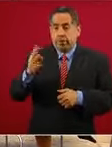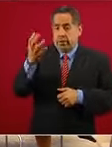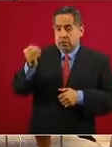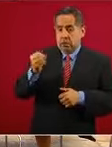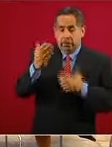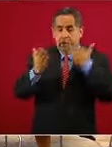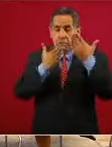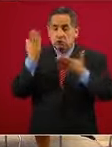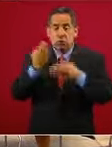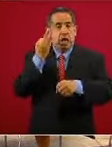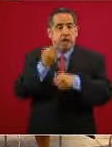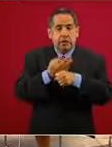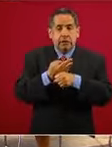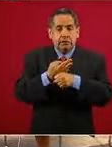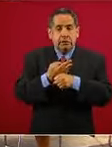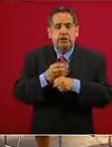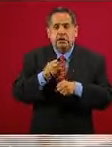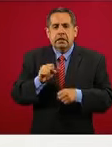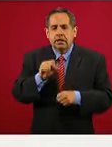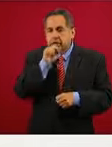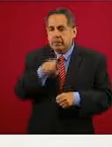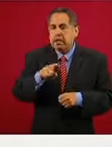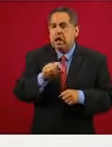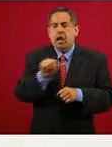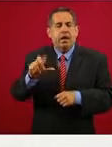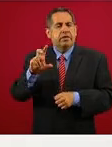84.599 estudiantes y a